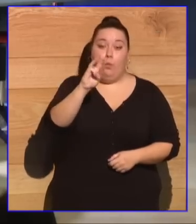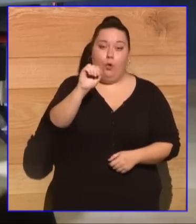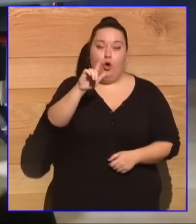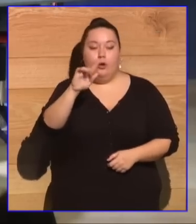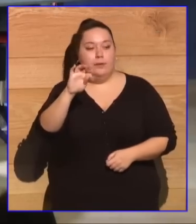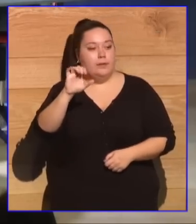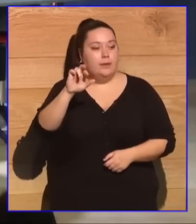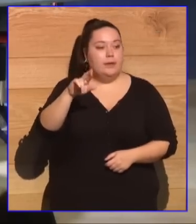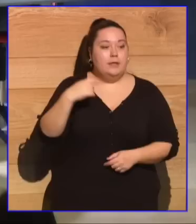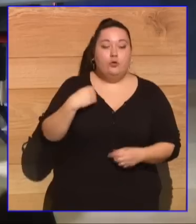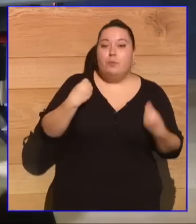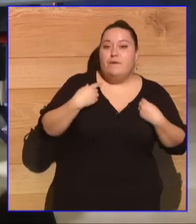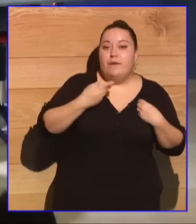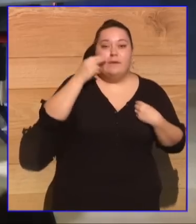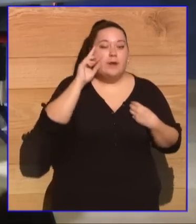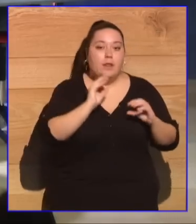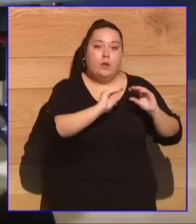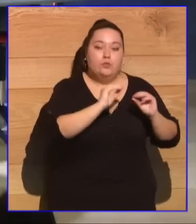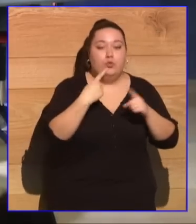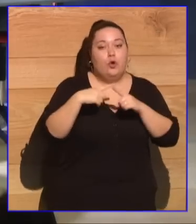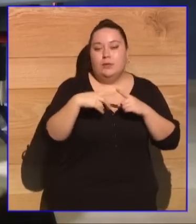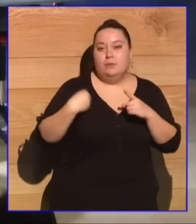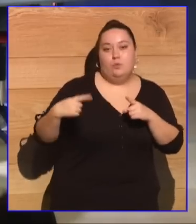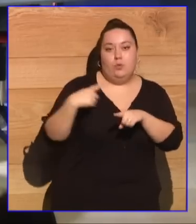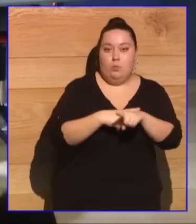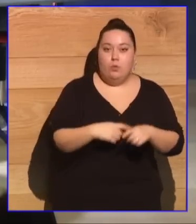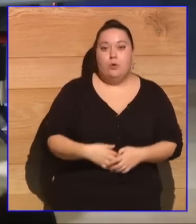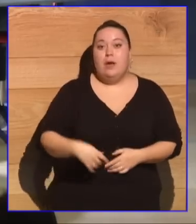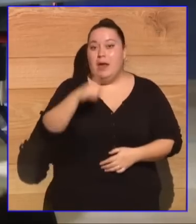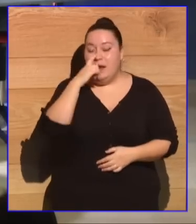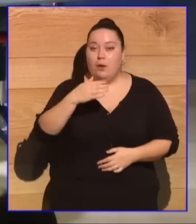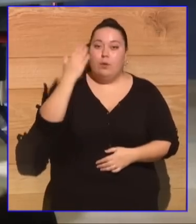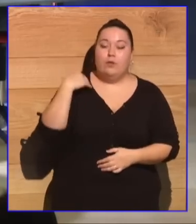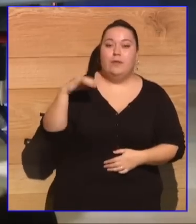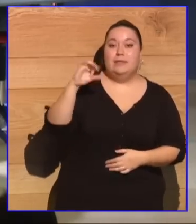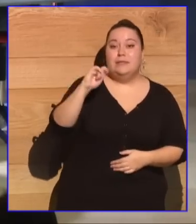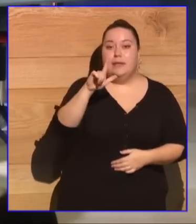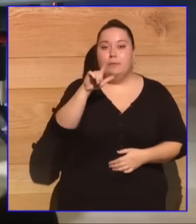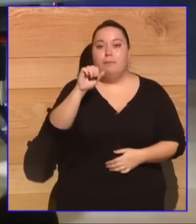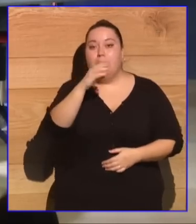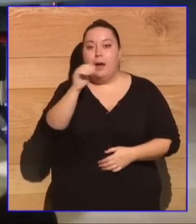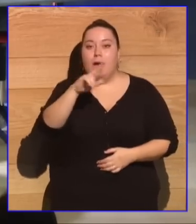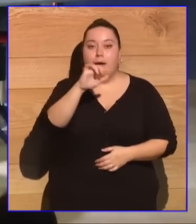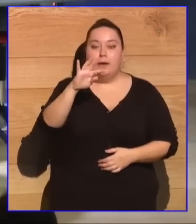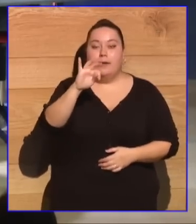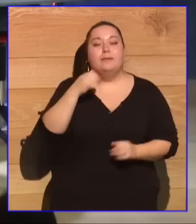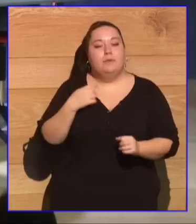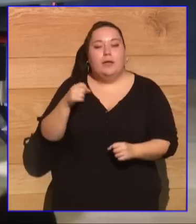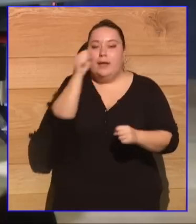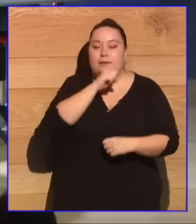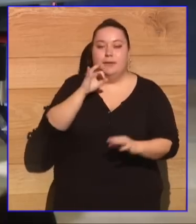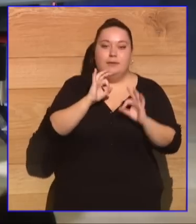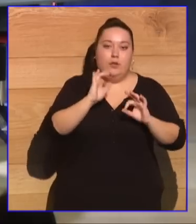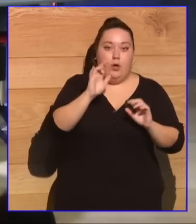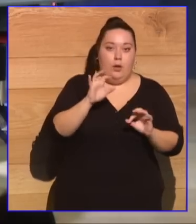sus vivencias, tiene que ver con muchas cosas a la vez. Con sus recuerdos de Syd Barrett, el cantante original de